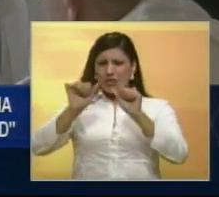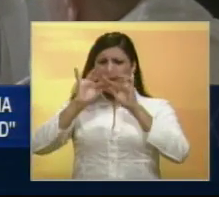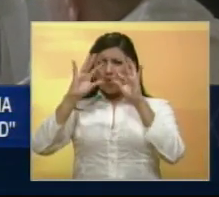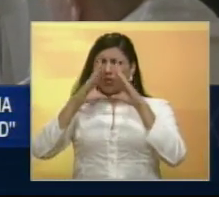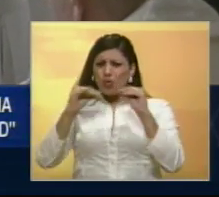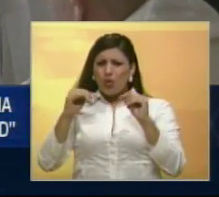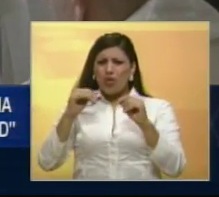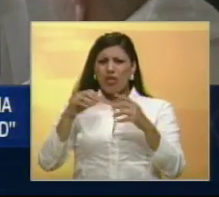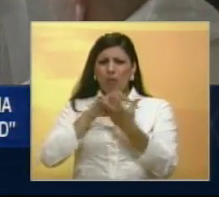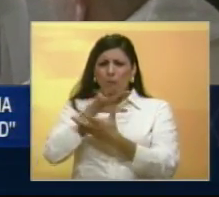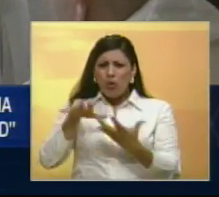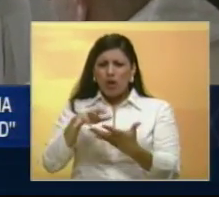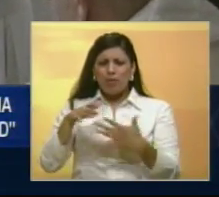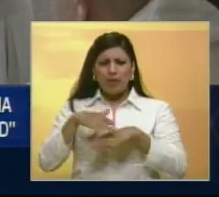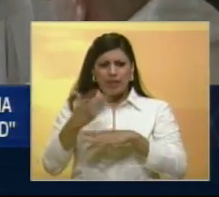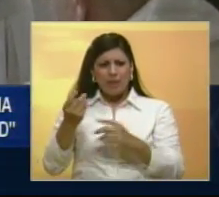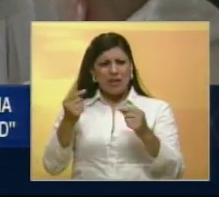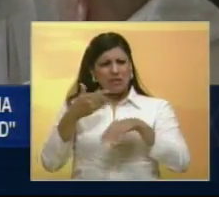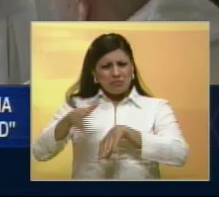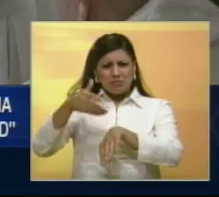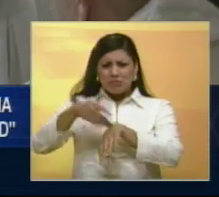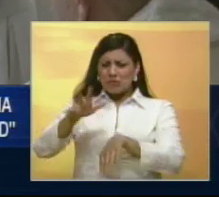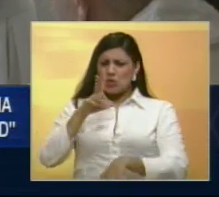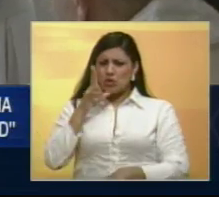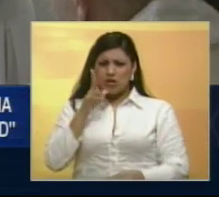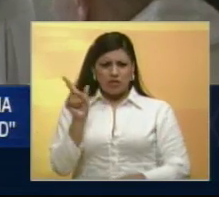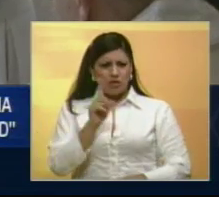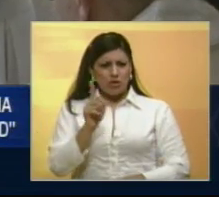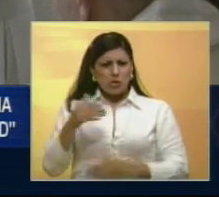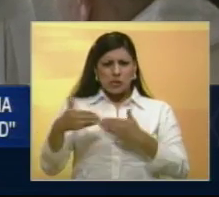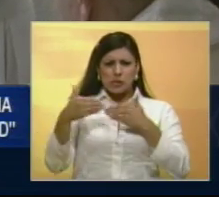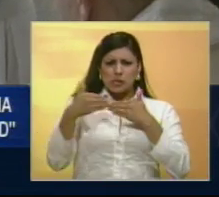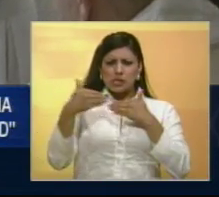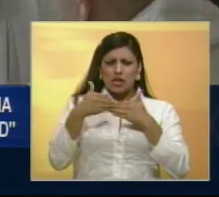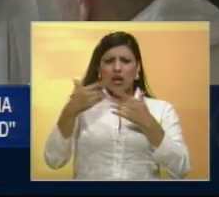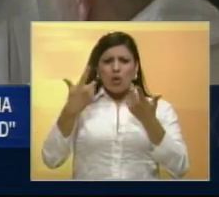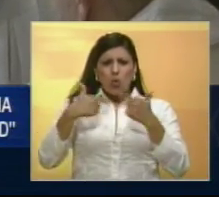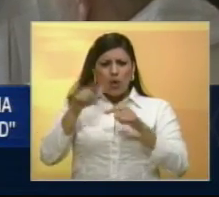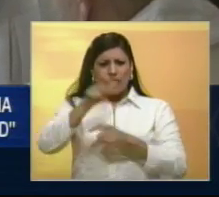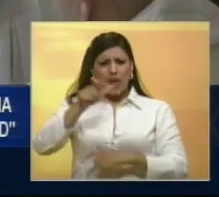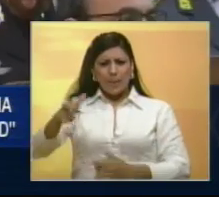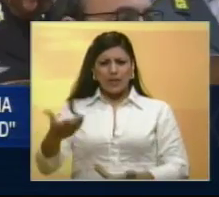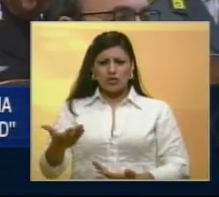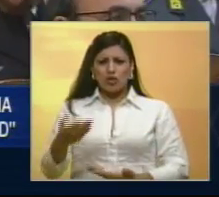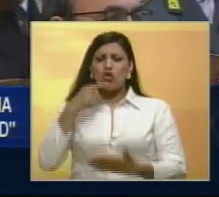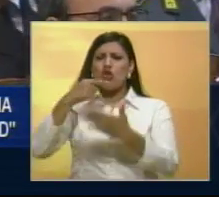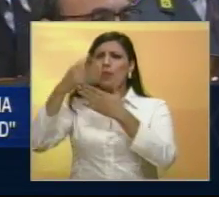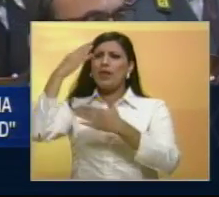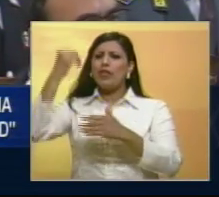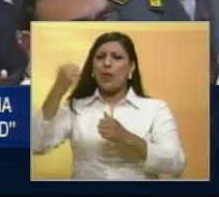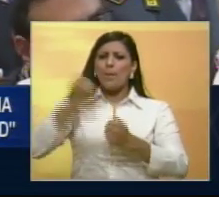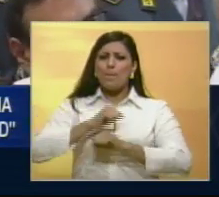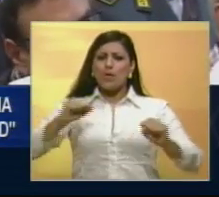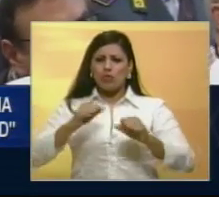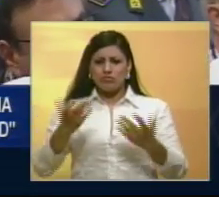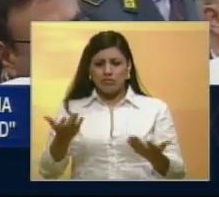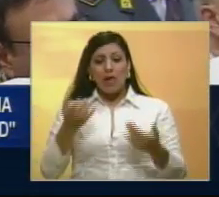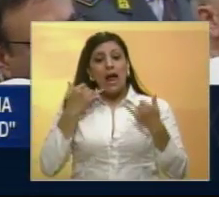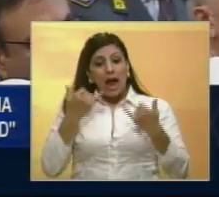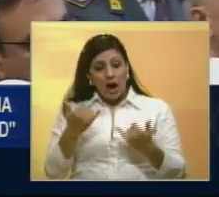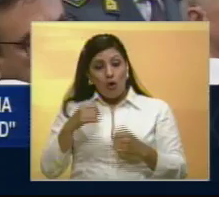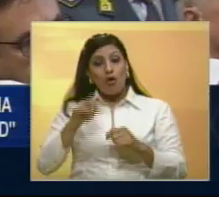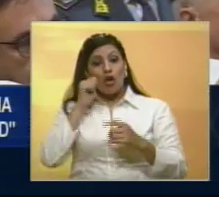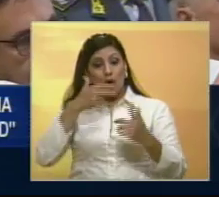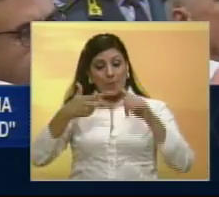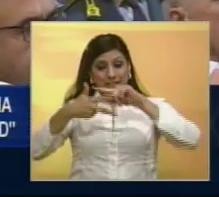de antisemitismo y discriminación o persecución que surja en la sociedad. Francisco es el tercer papa que entra al